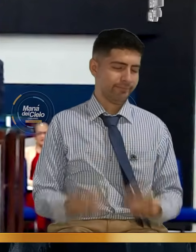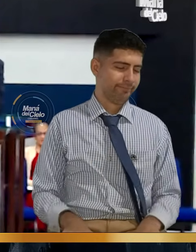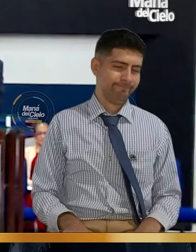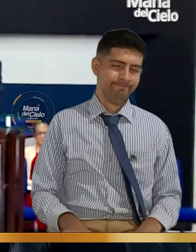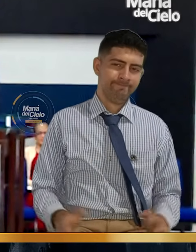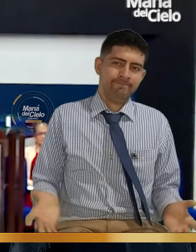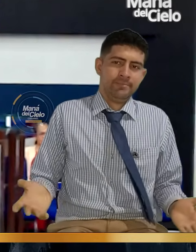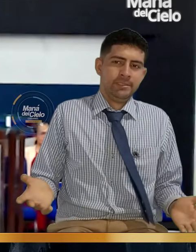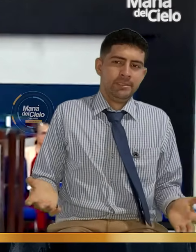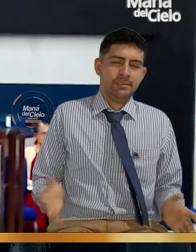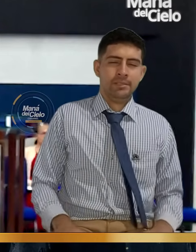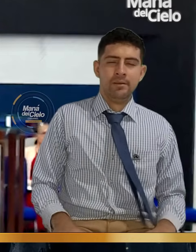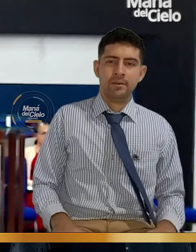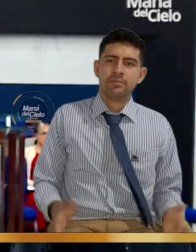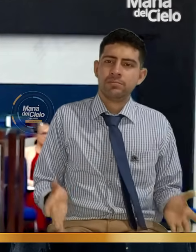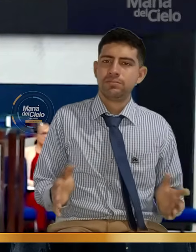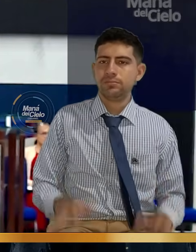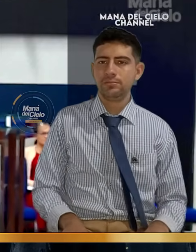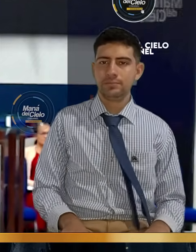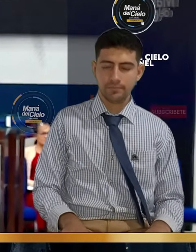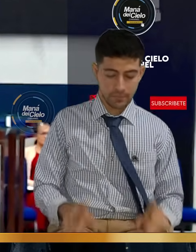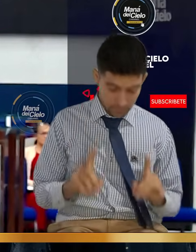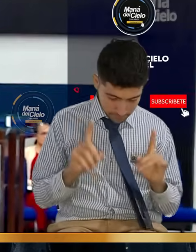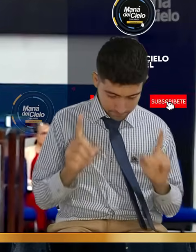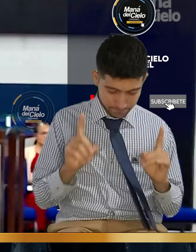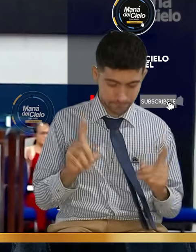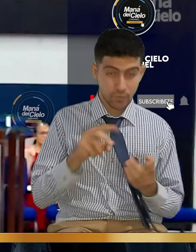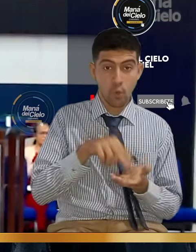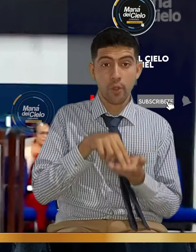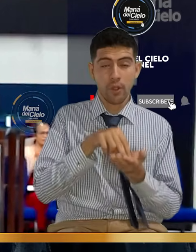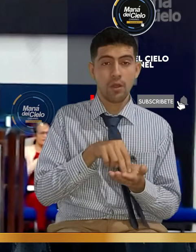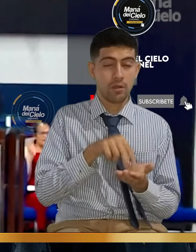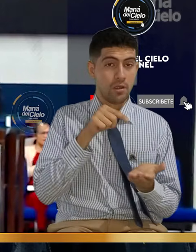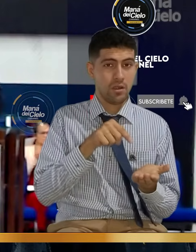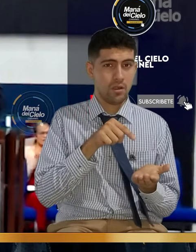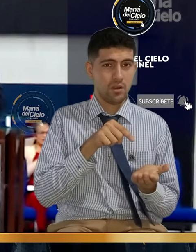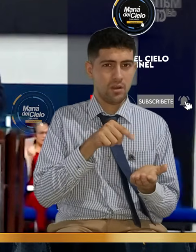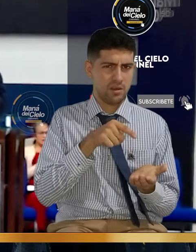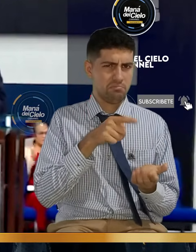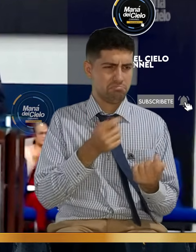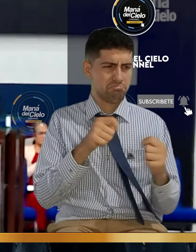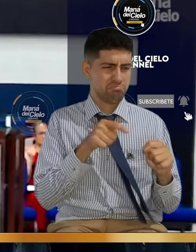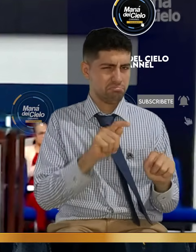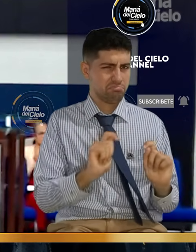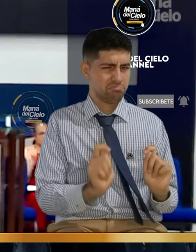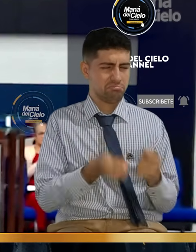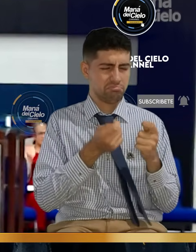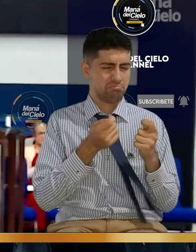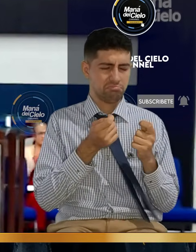gracia a los ojos de Dios. Alguien que lo aplauda por un momento a él.